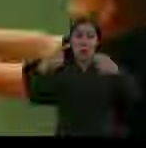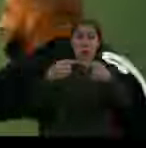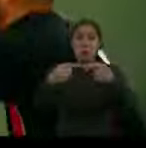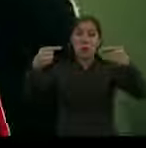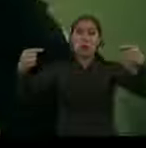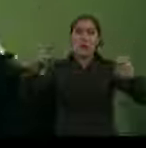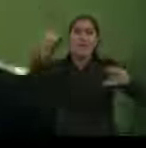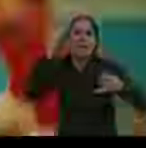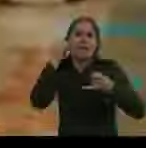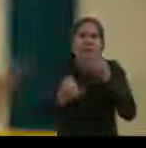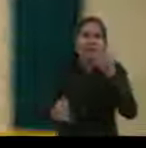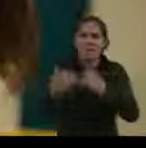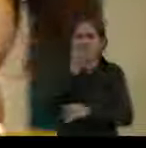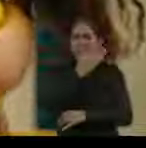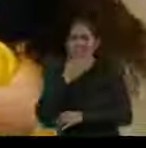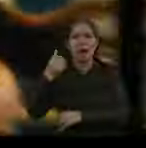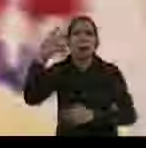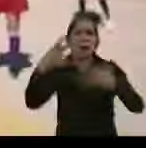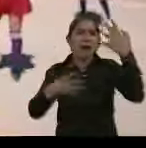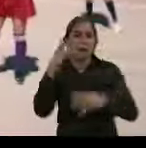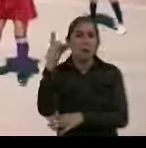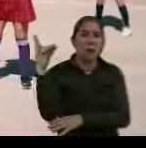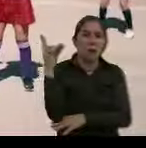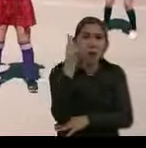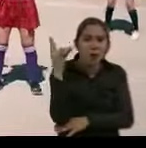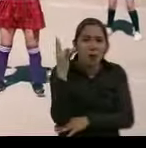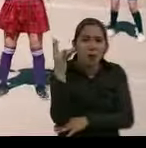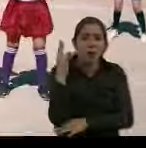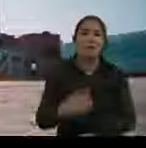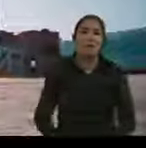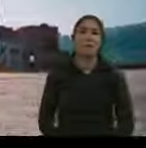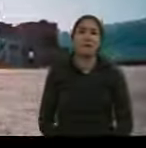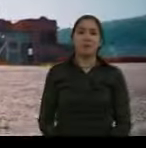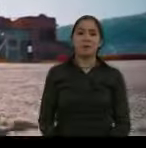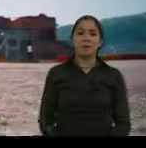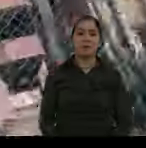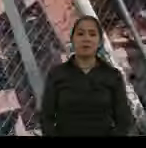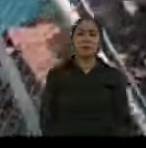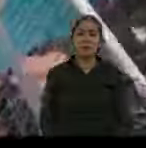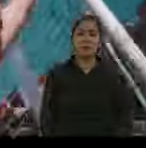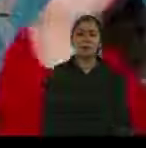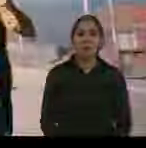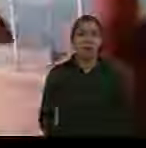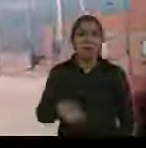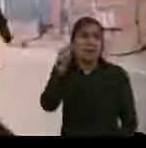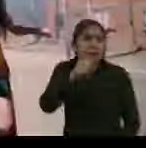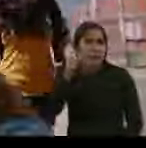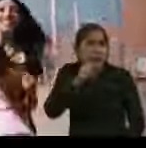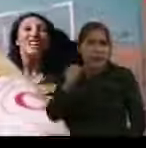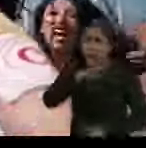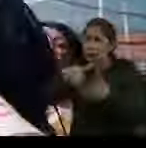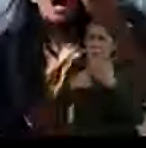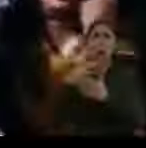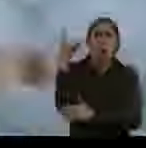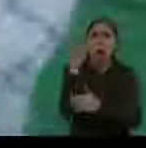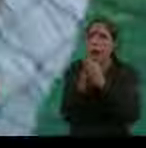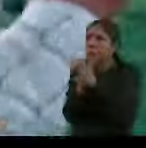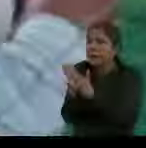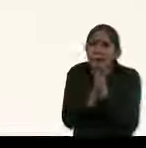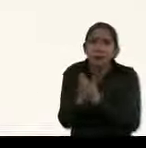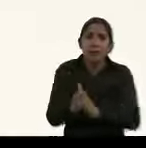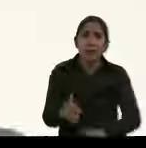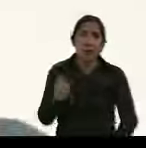a las finales del mejor campeonato del país, el campeonato Baby Boy. Así es, Coco, todo Bolivia está en vilo.